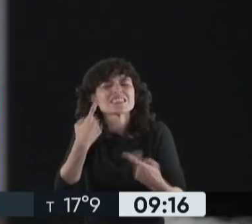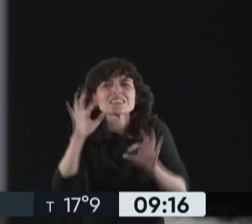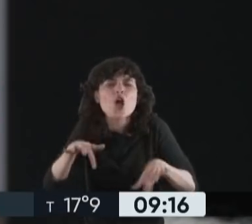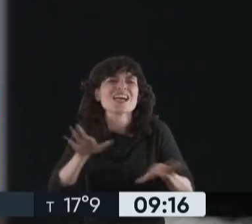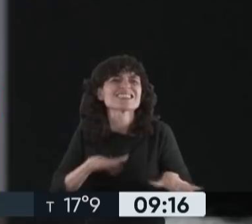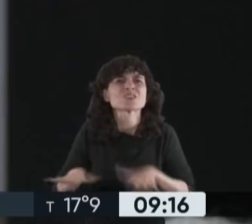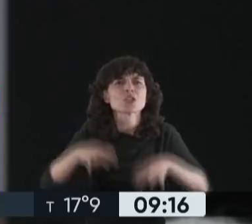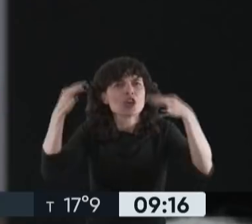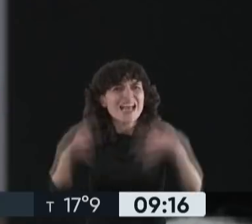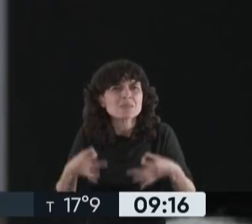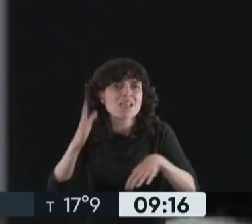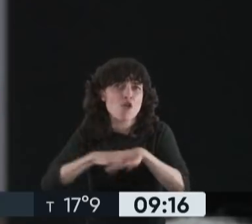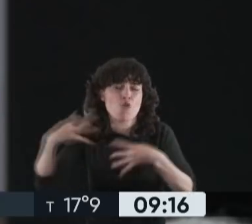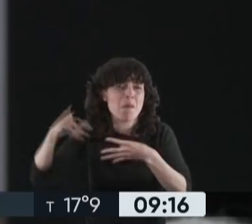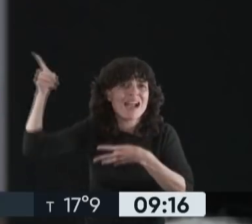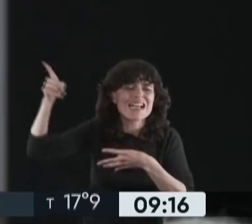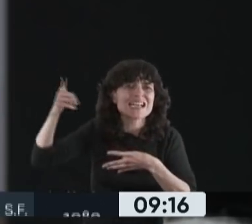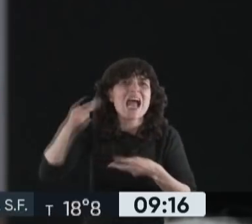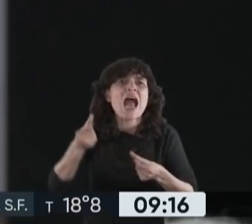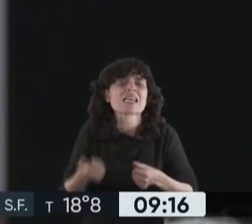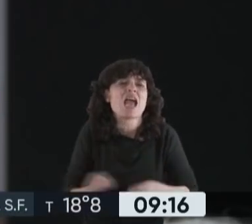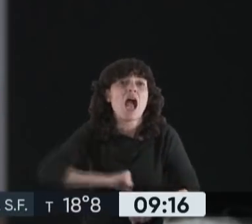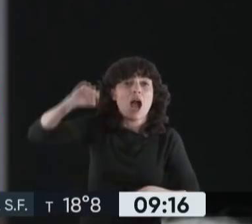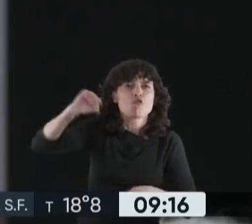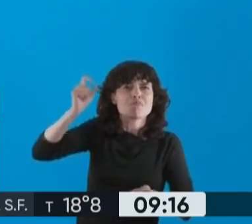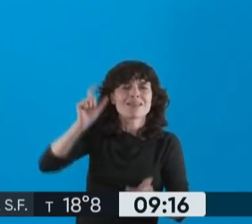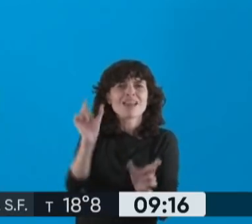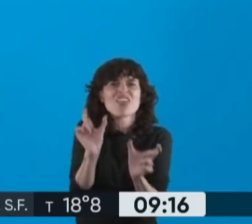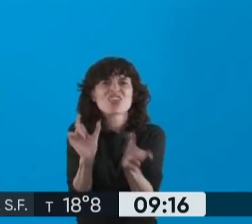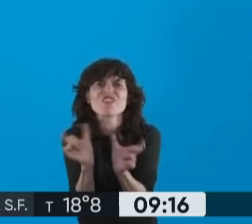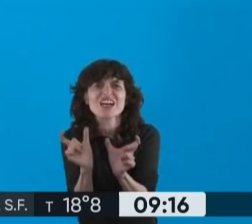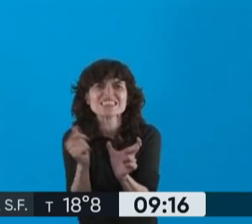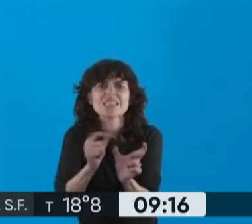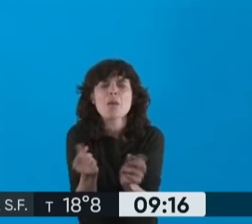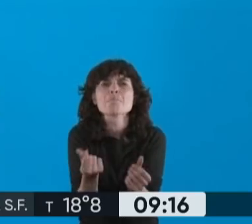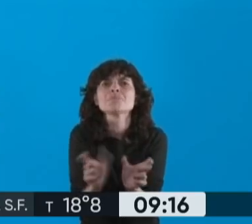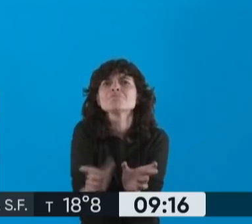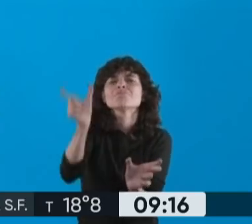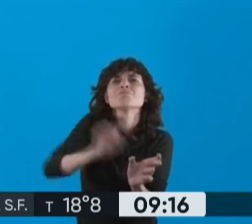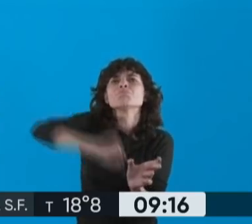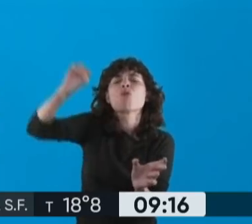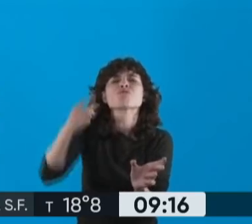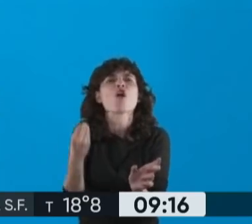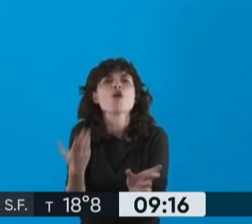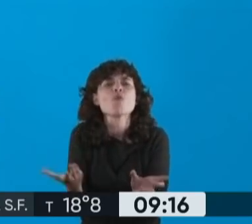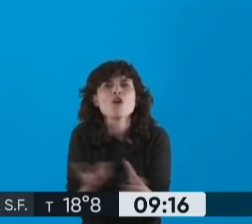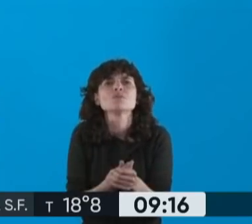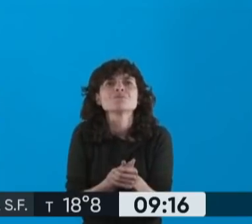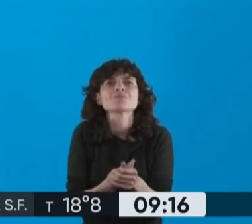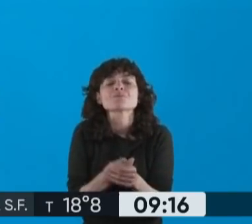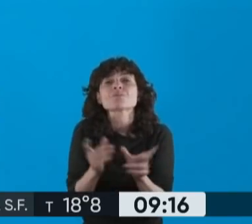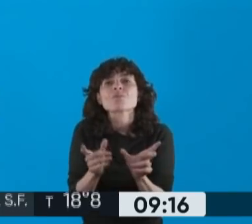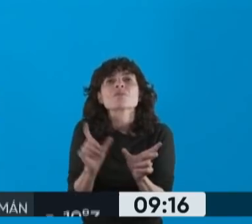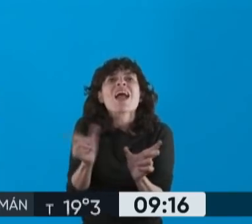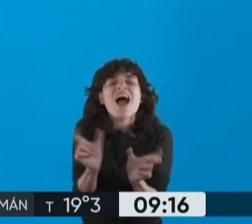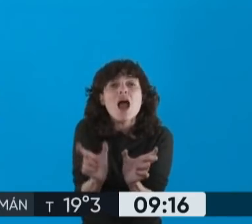excepcional ese diferencial que surge de la guerra, digamos, el aumento diferencial sea retenido